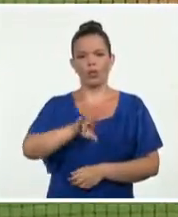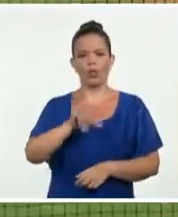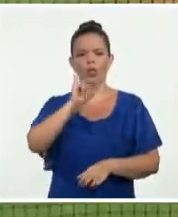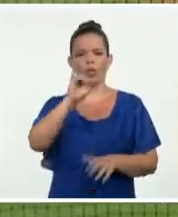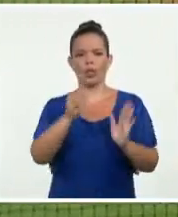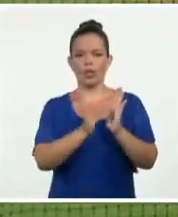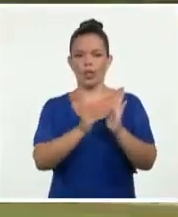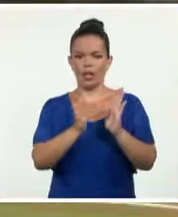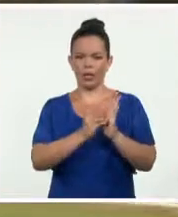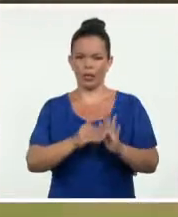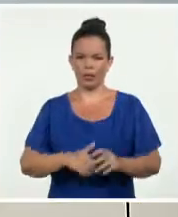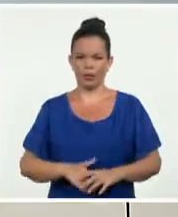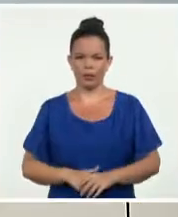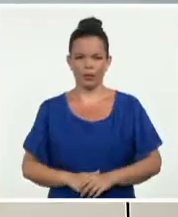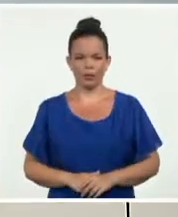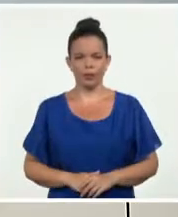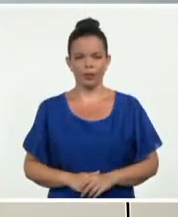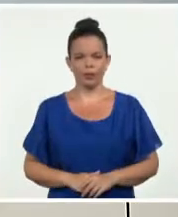de nuestro país.